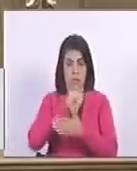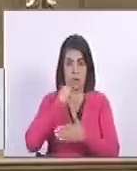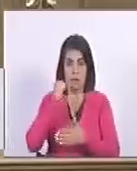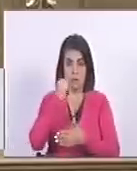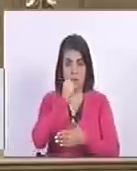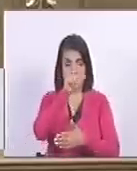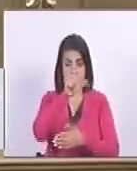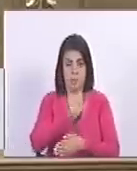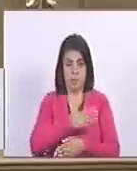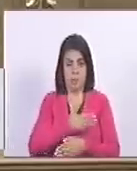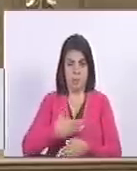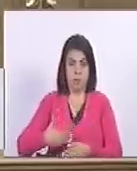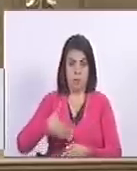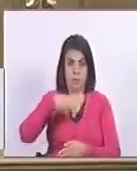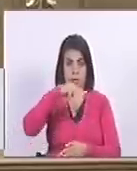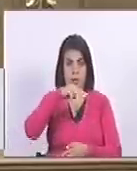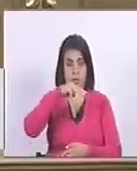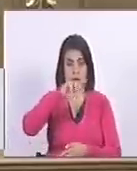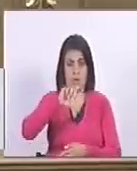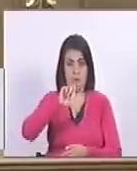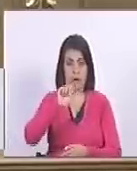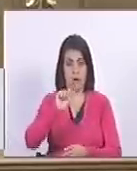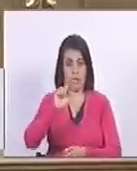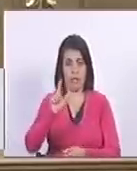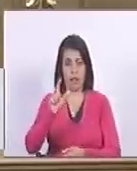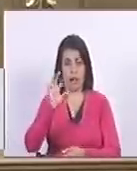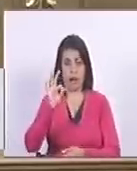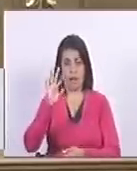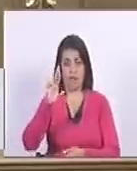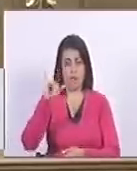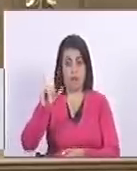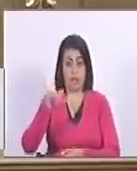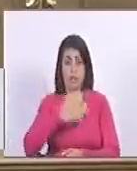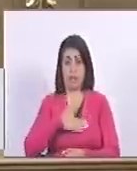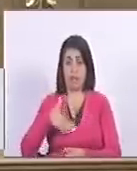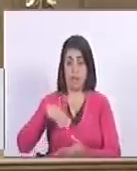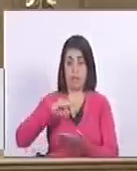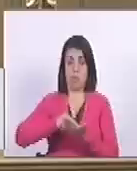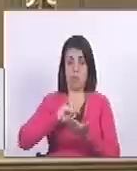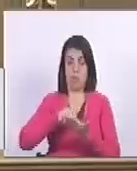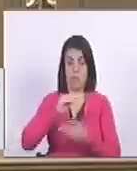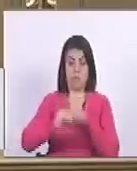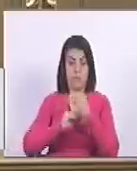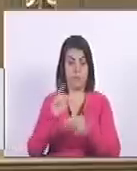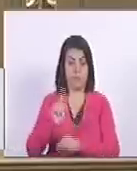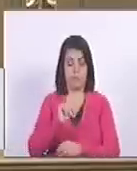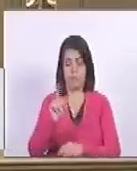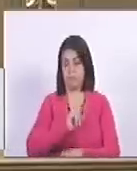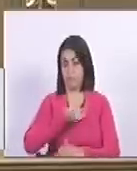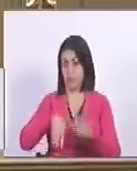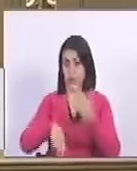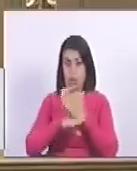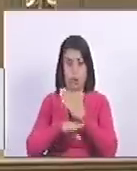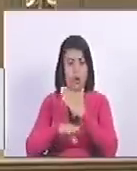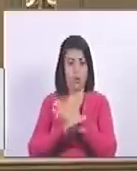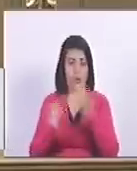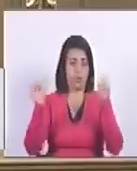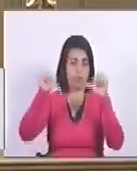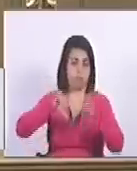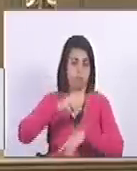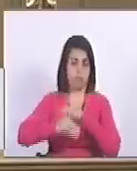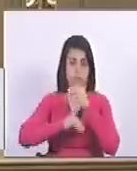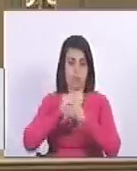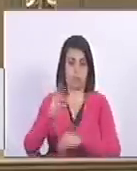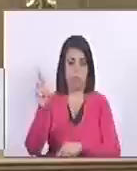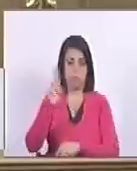asesinaron vilmente al presidente Muammar Gaddafi. Pero siguen en su empeño y no le ha bastado todo el daño que han